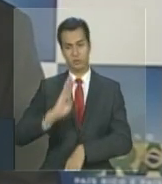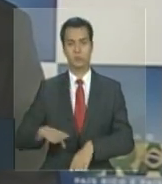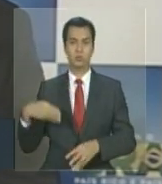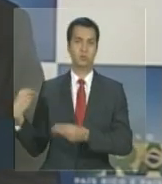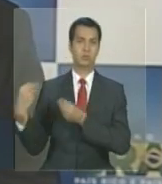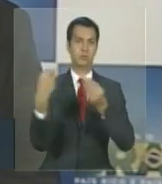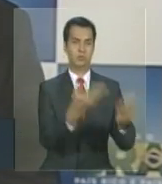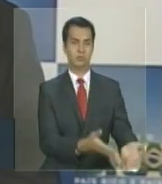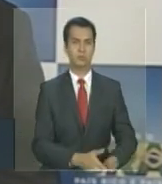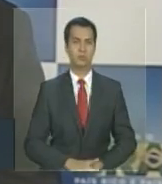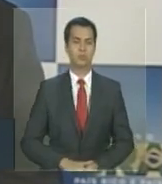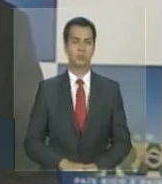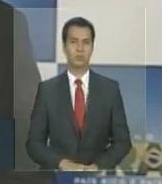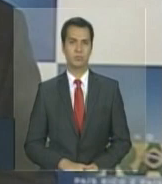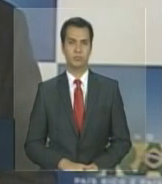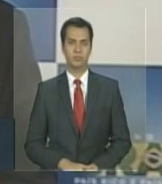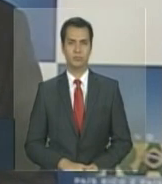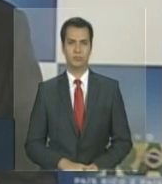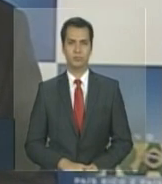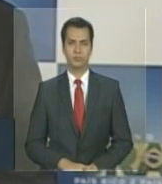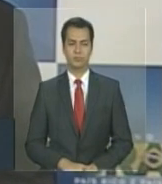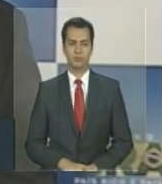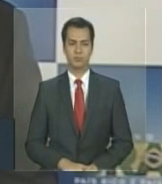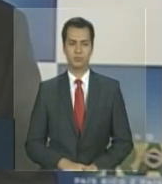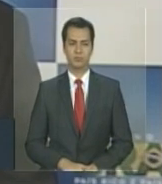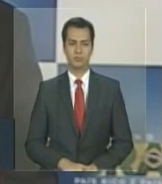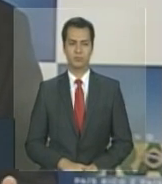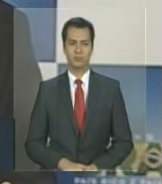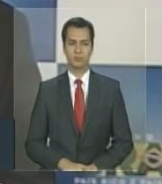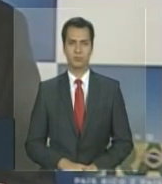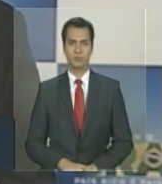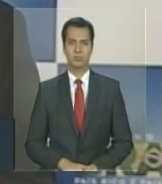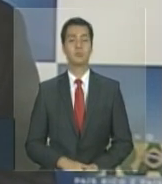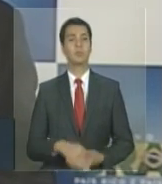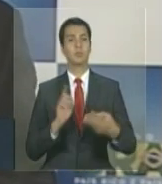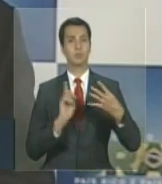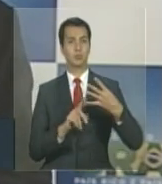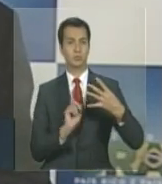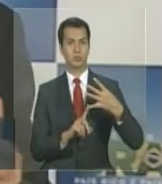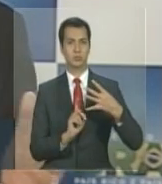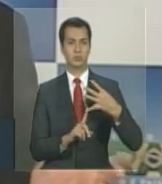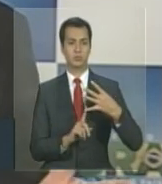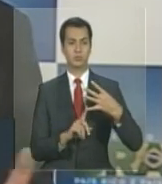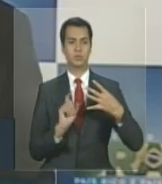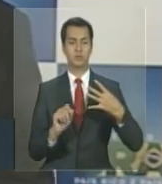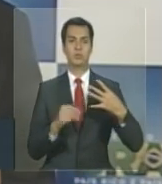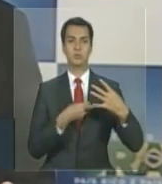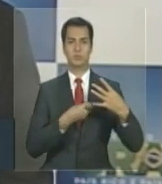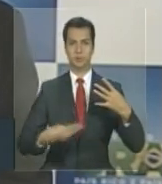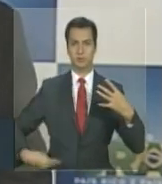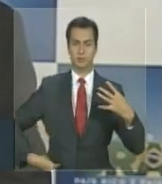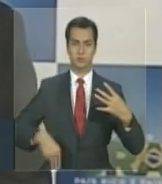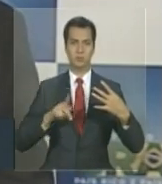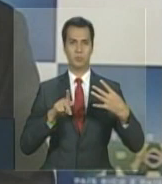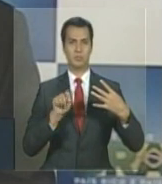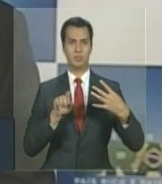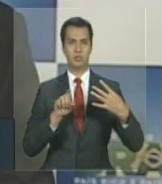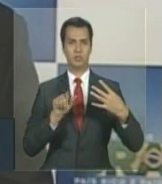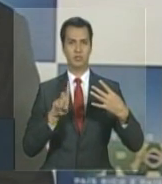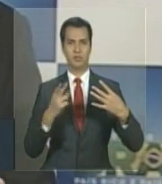Brasil. Y ese era otro asunto que quería. Y el cuatro asuntos, ministro Fagilia se me